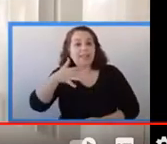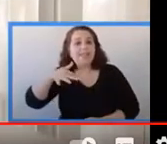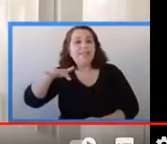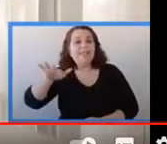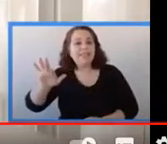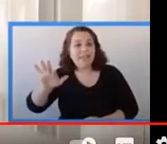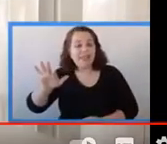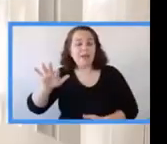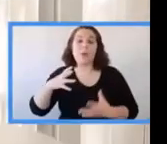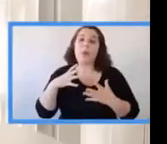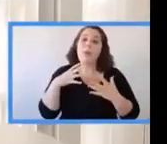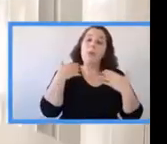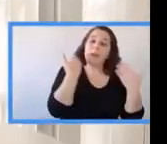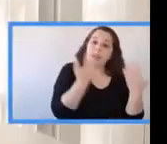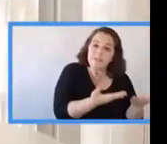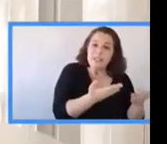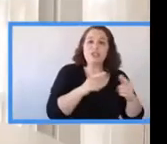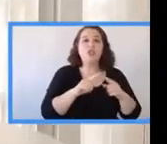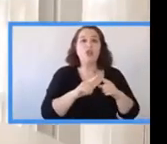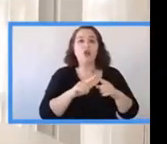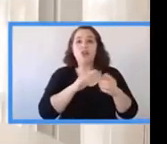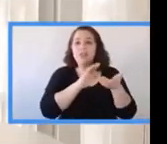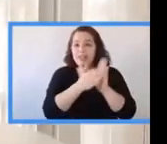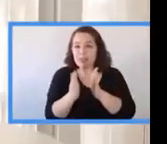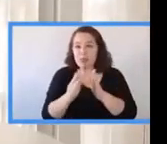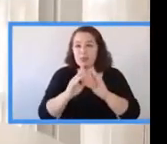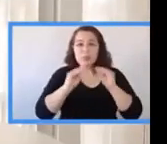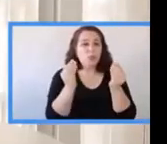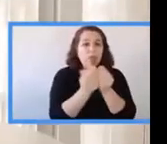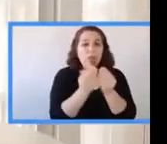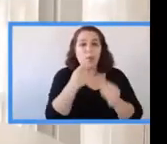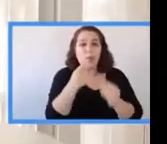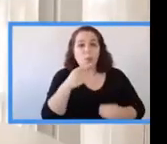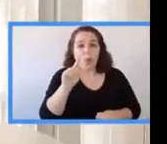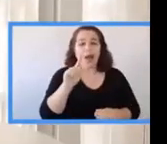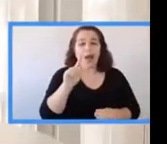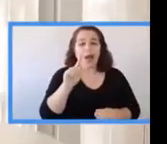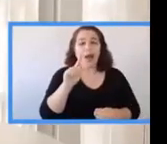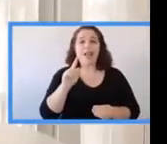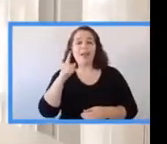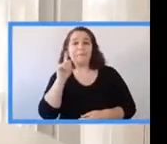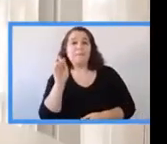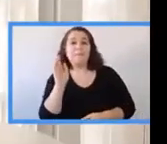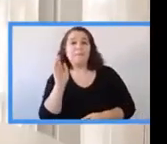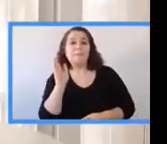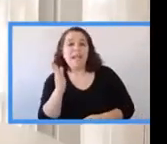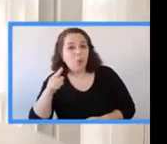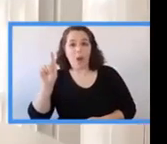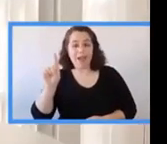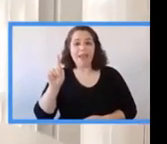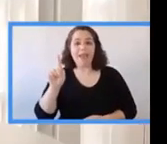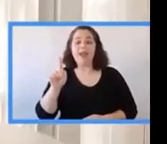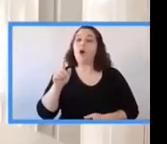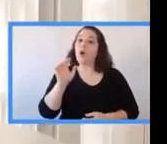son los alcances, los beneficios, cuál va a ser el resultado del tratamiento, cuáles son los riesgos, poder ofrecerle